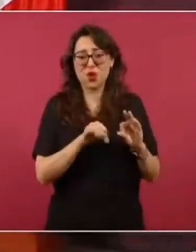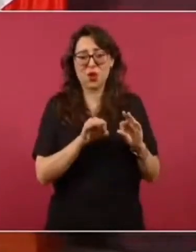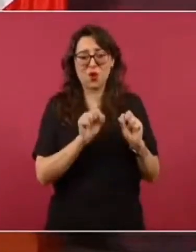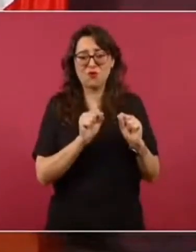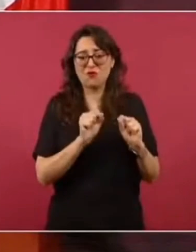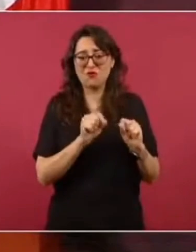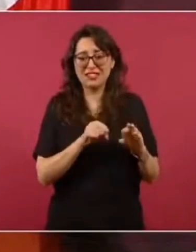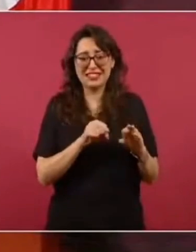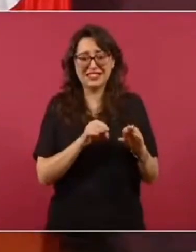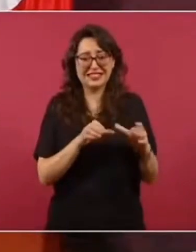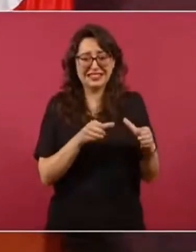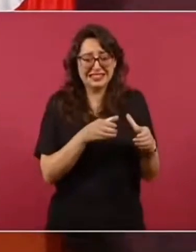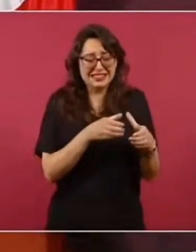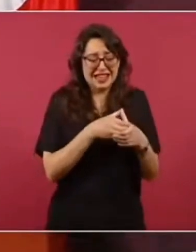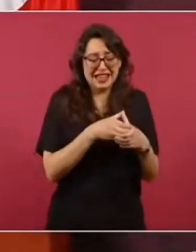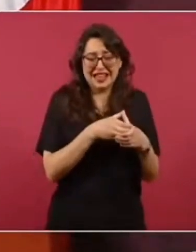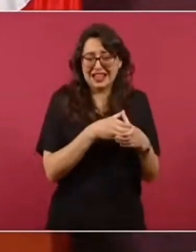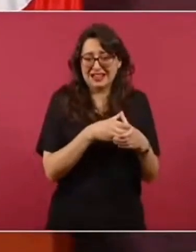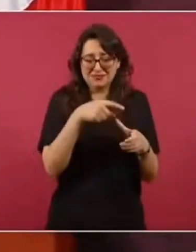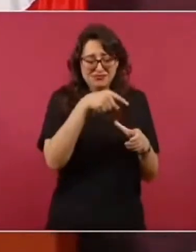dentro del Departamento